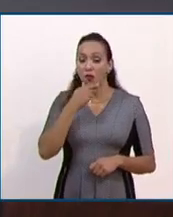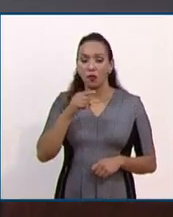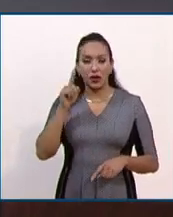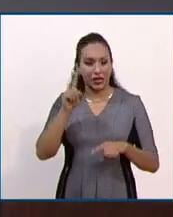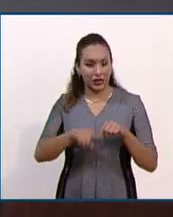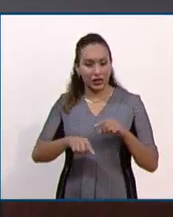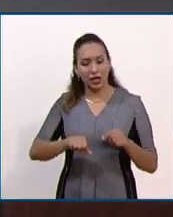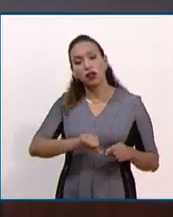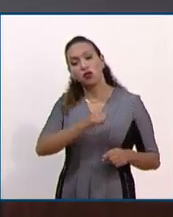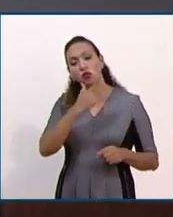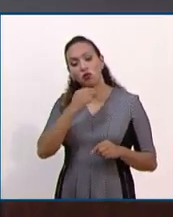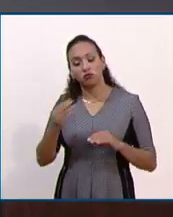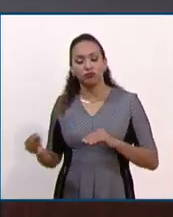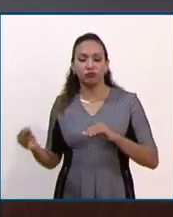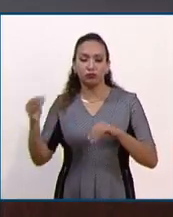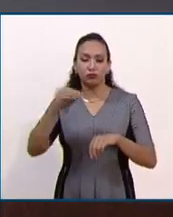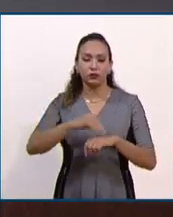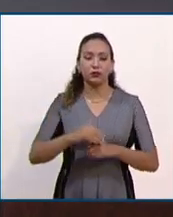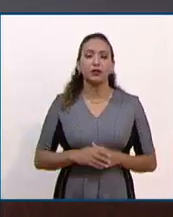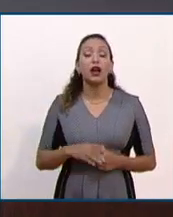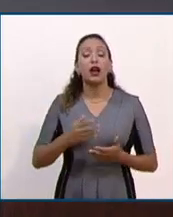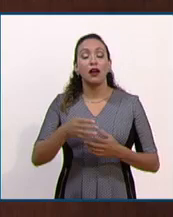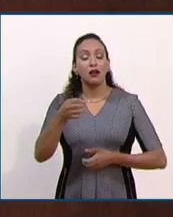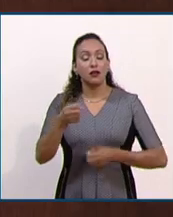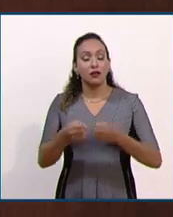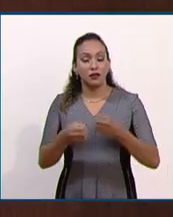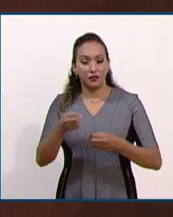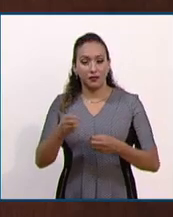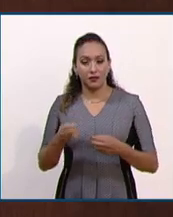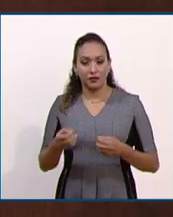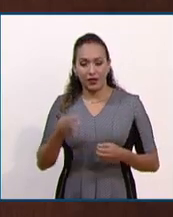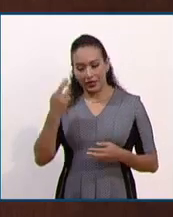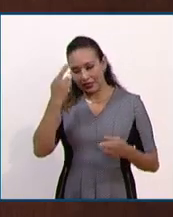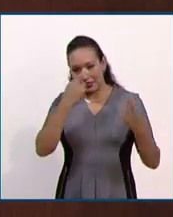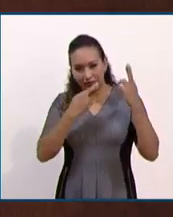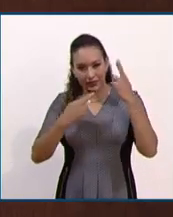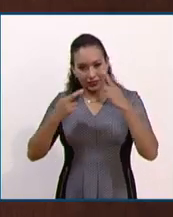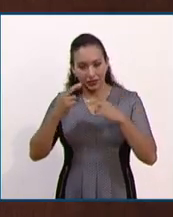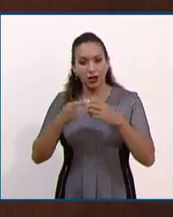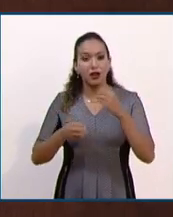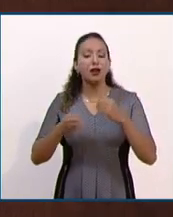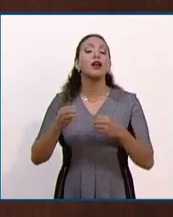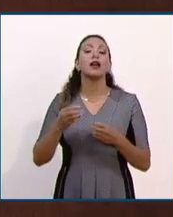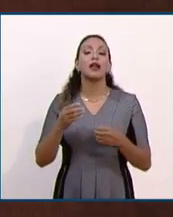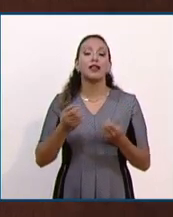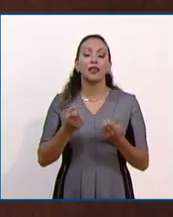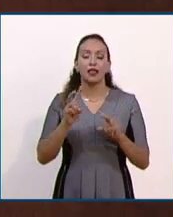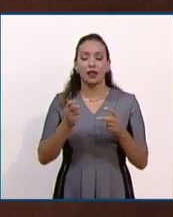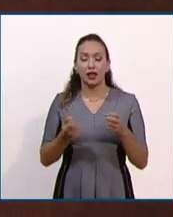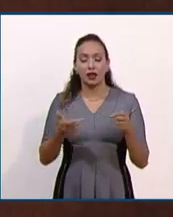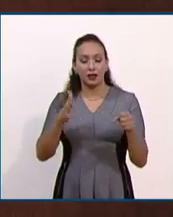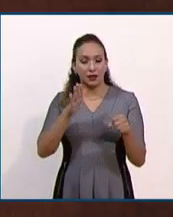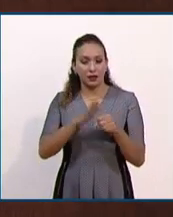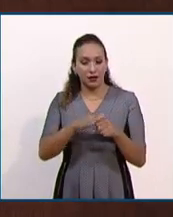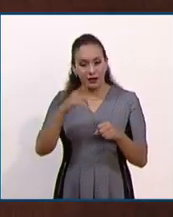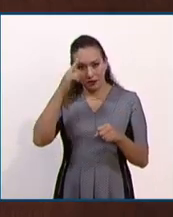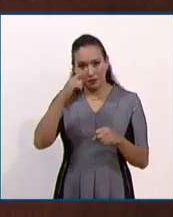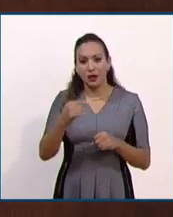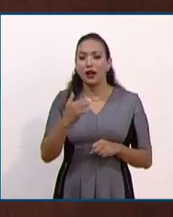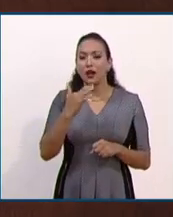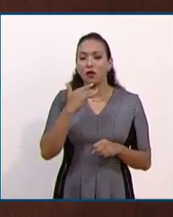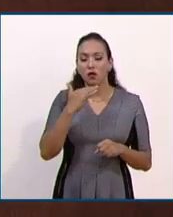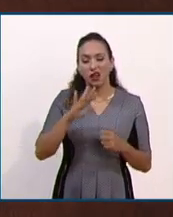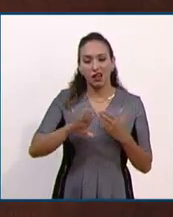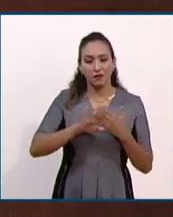PAN. En otro asunto, la Sala Superior revocó la resolución del Tribunal de Justicia Administrativa y Combate a la Corrupción de